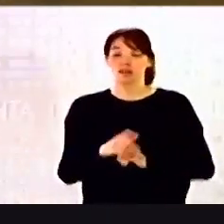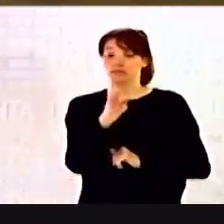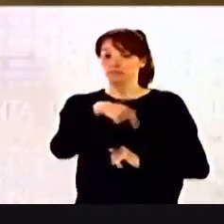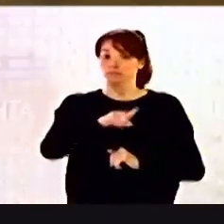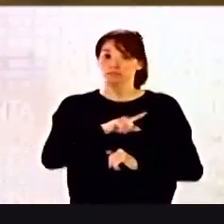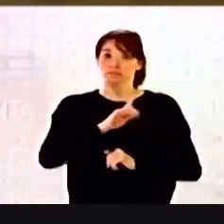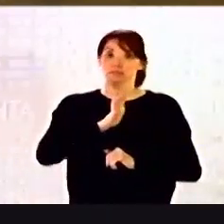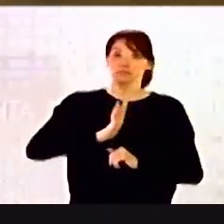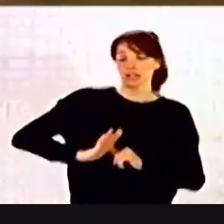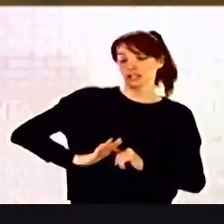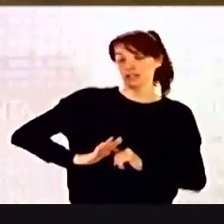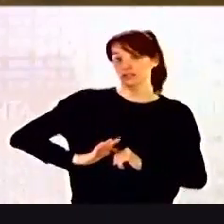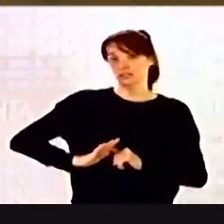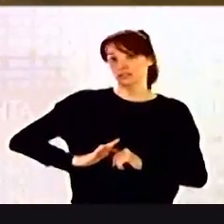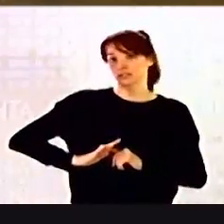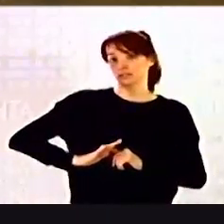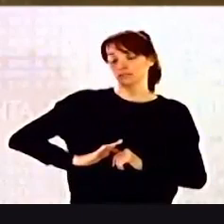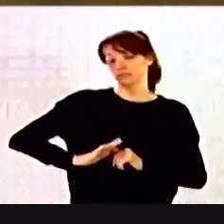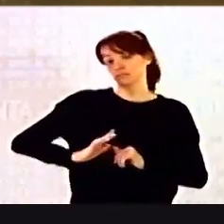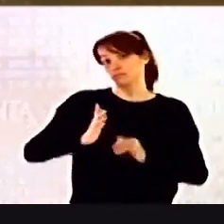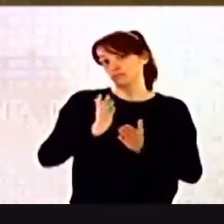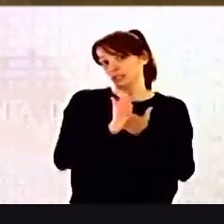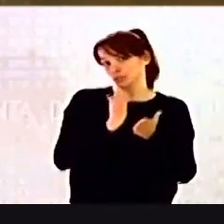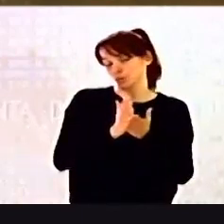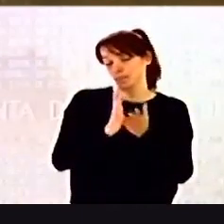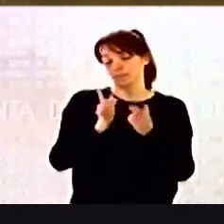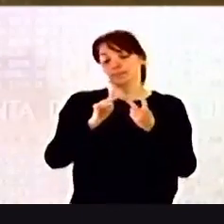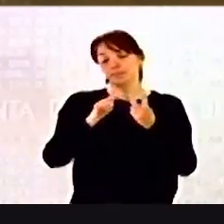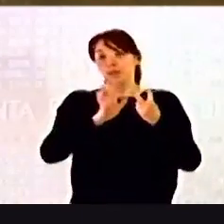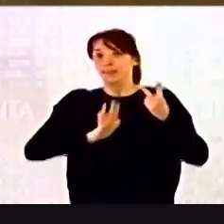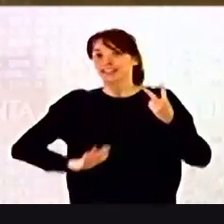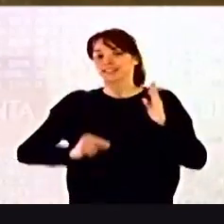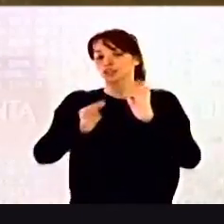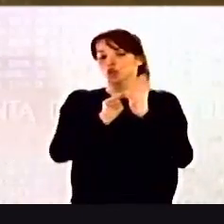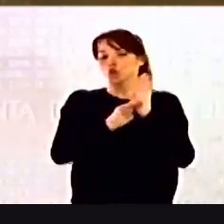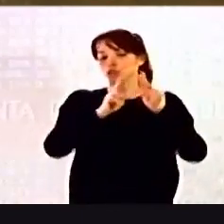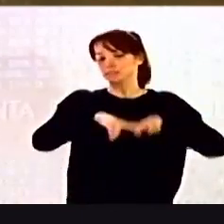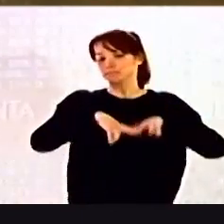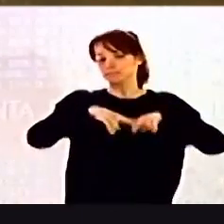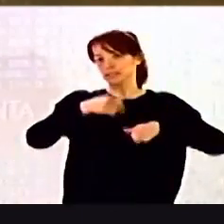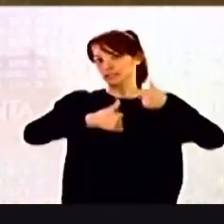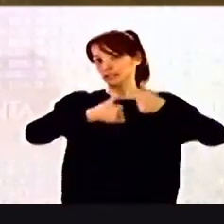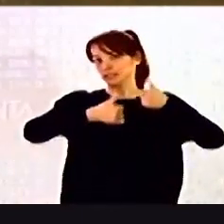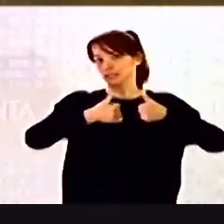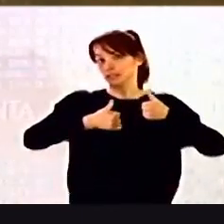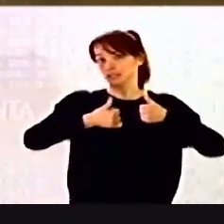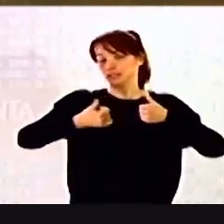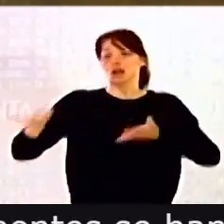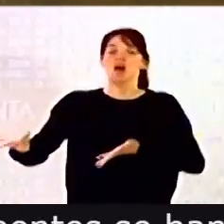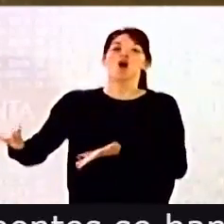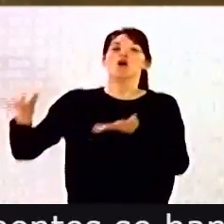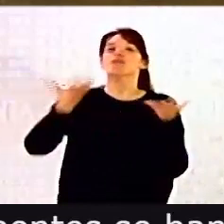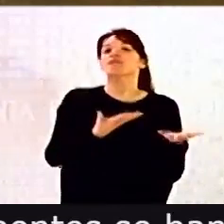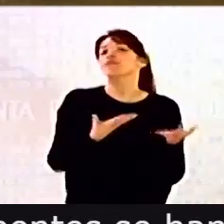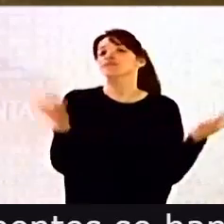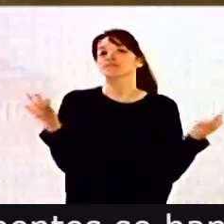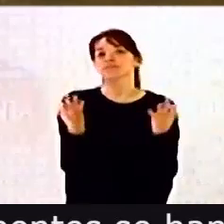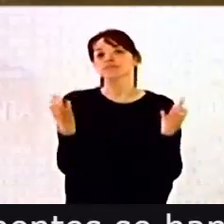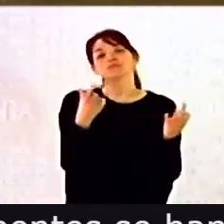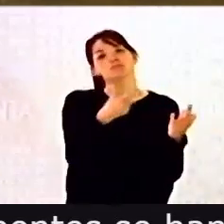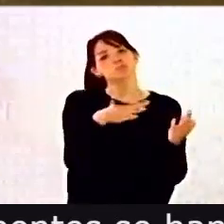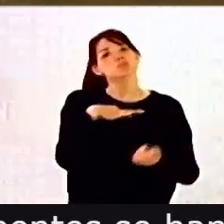terminan, mientras se les evalúa, a estos residentes se les han ofertado poder